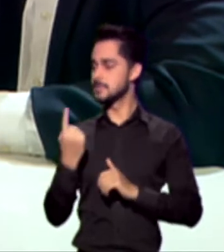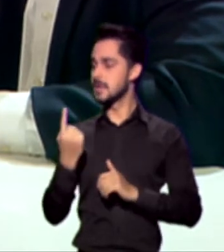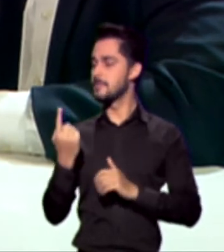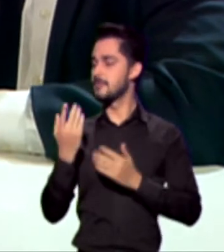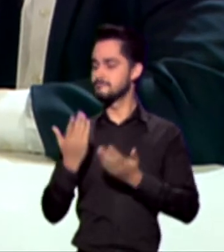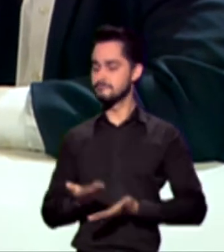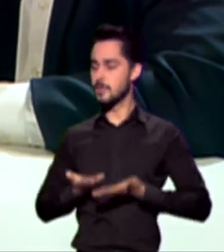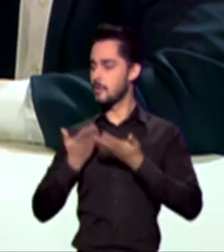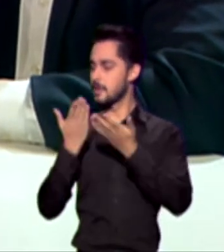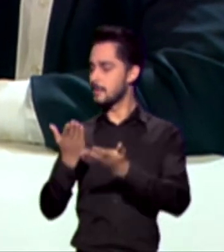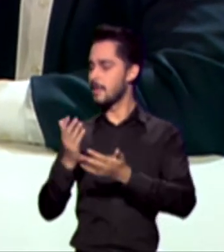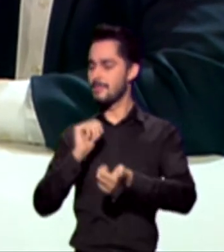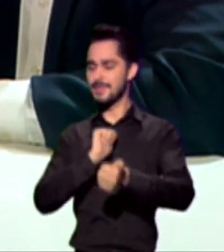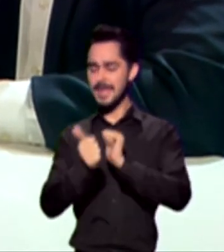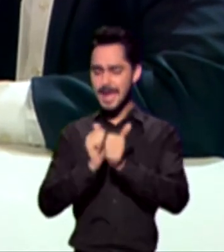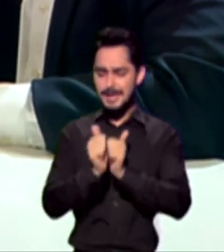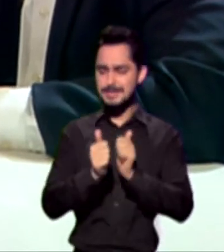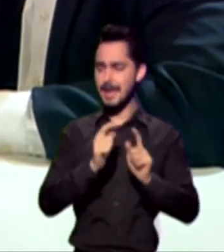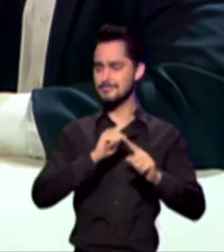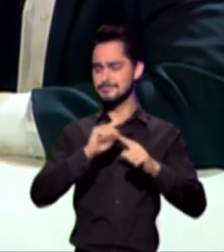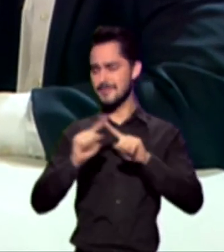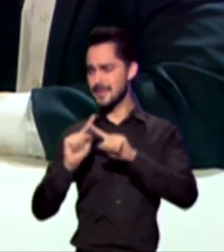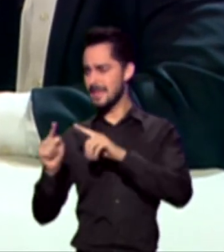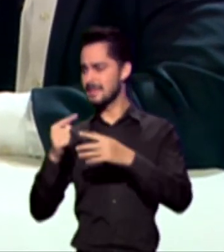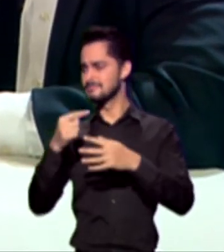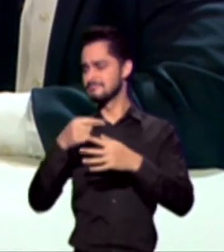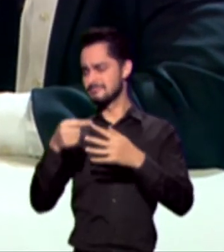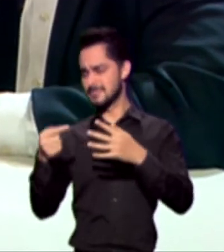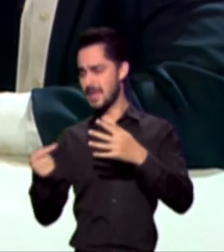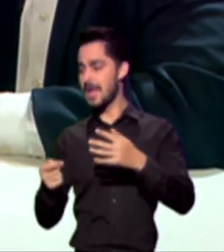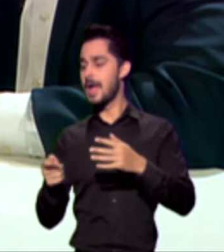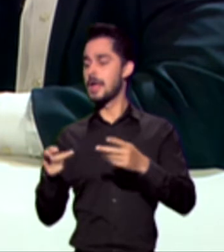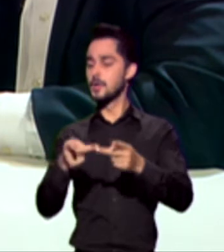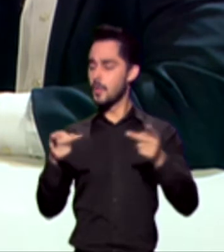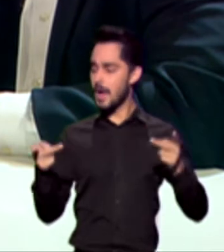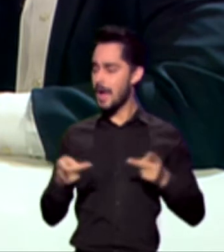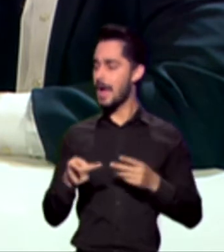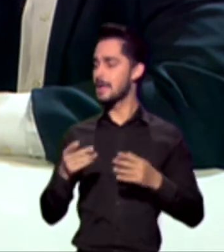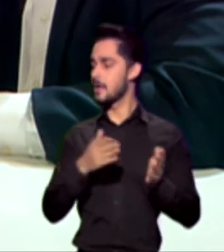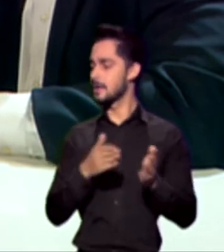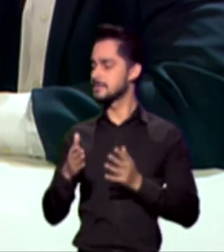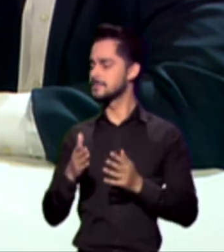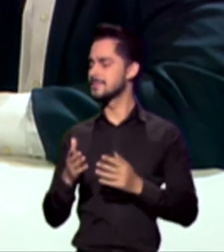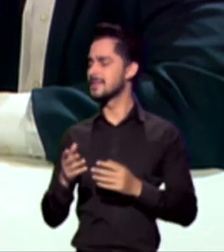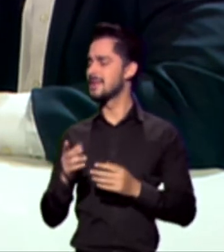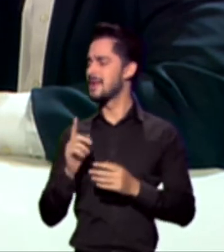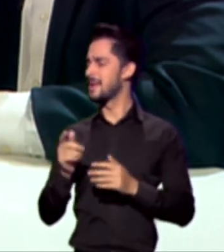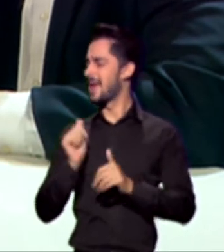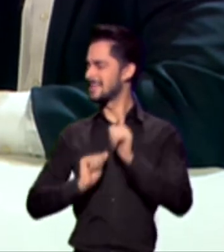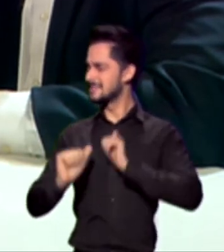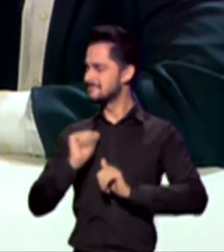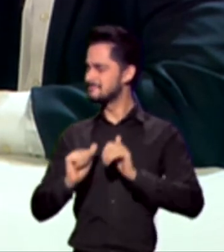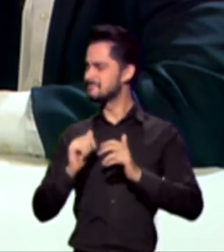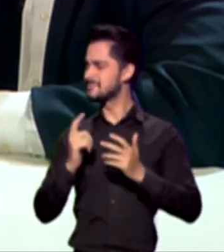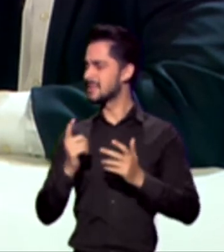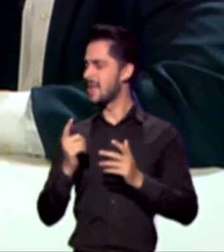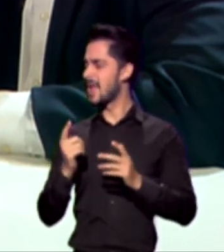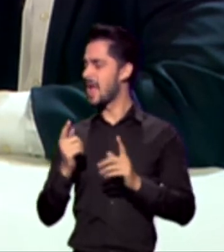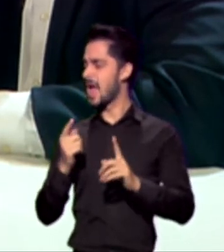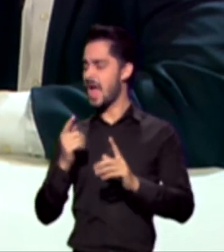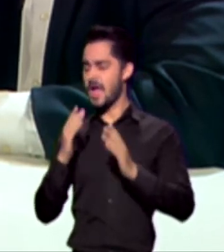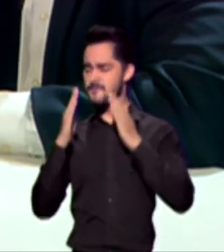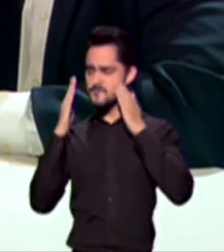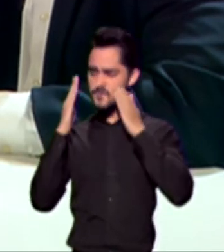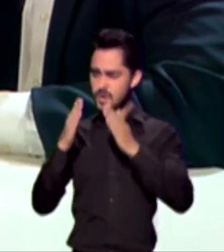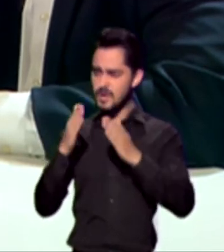oferta deportiva y todo lo que representa pues la logística, seguridad, actividades culturales, en términos de esas actividades, ¿van dirigidas a los